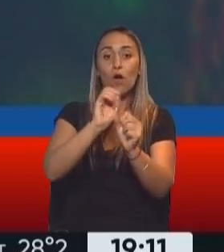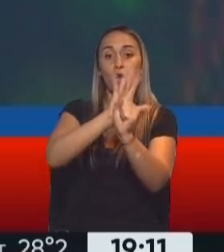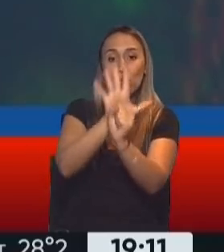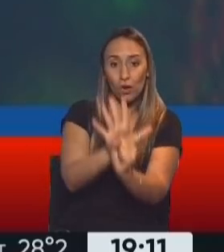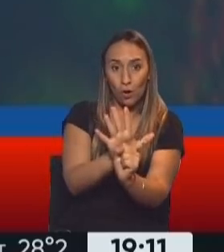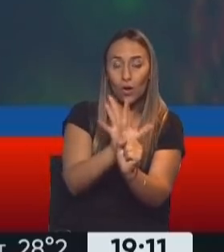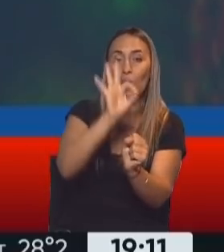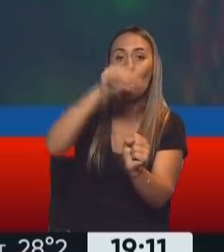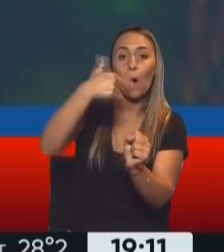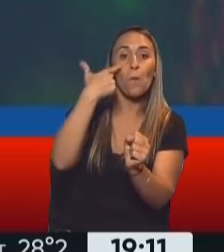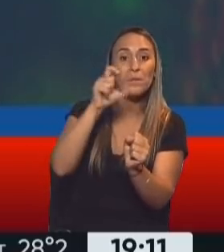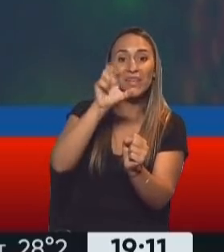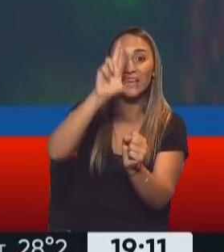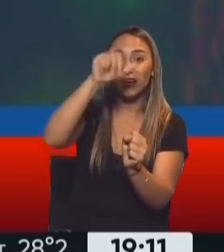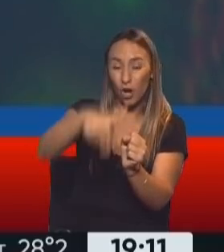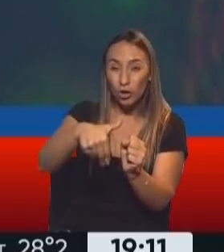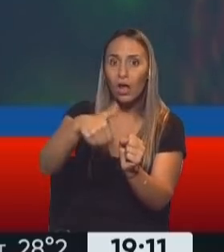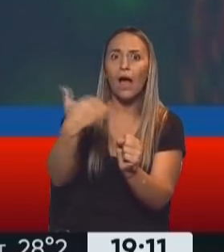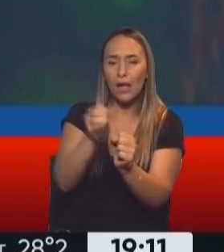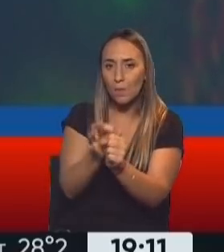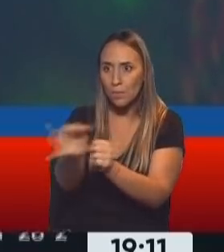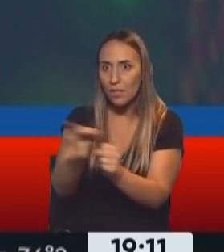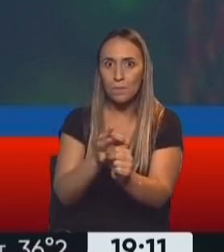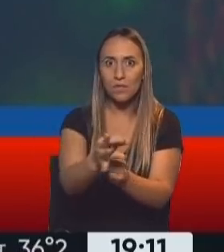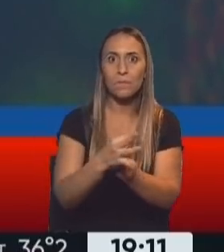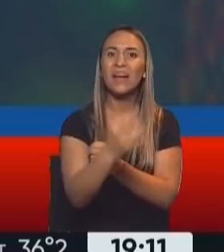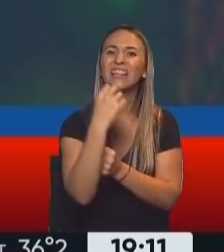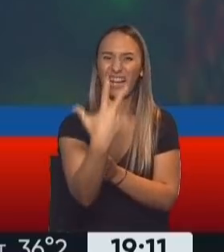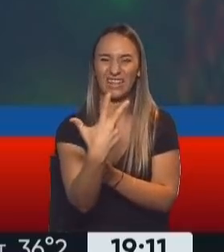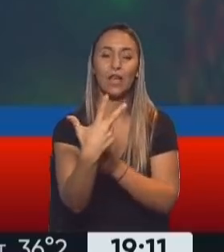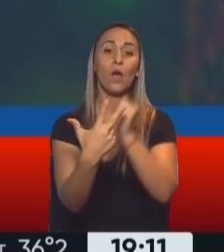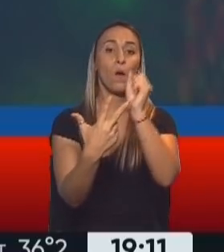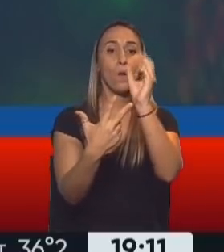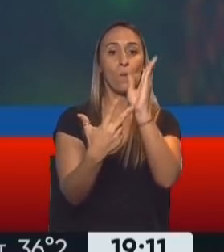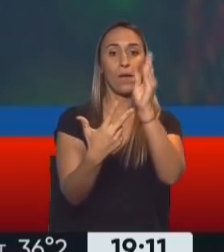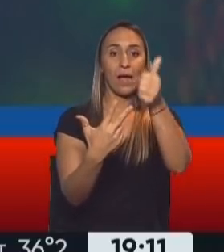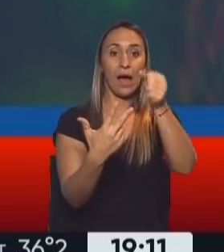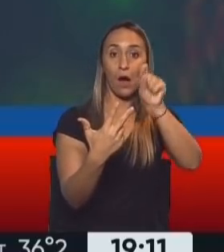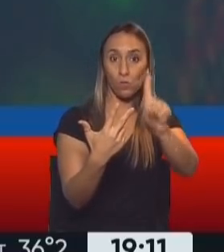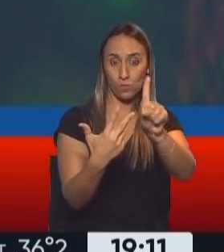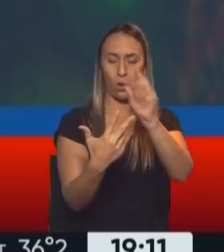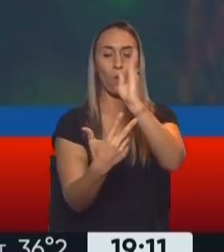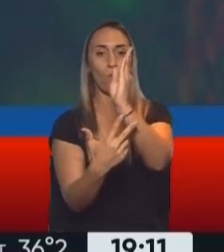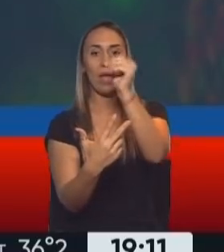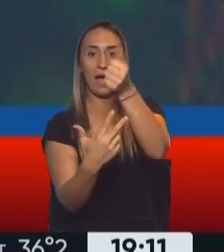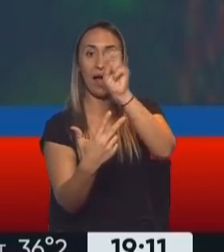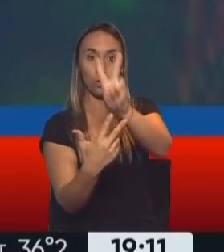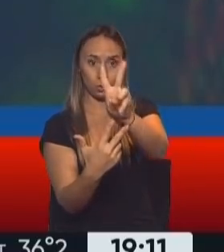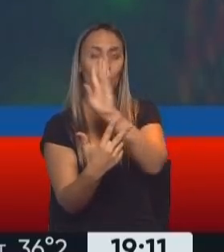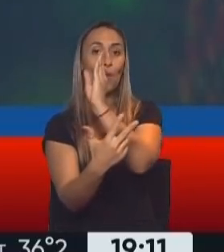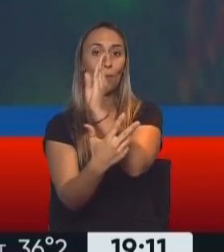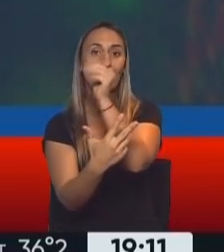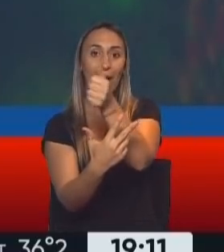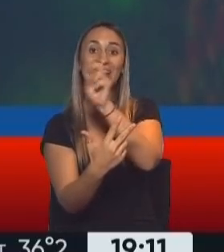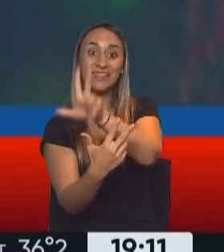BA1, la BA2 y la BA3. La BA2 es la que ha complicado un poquitito la cosa porque es